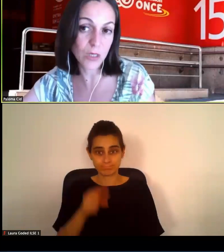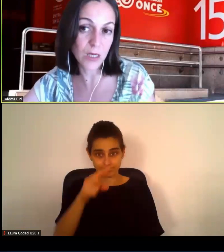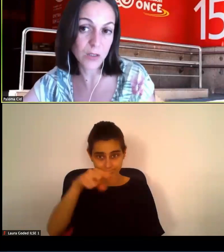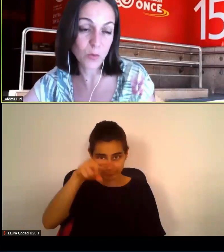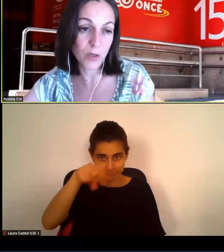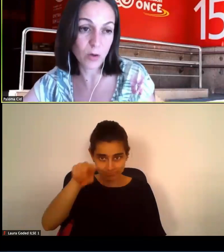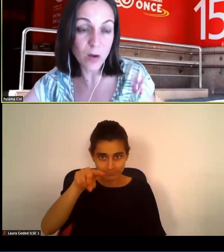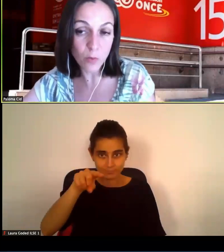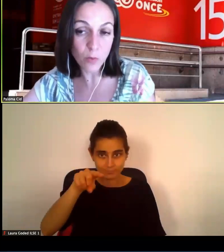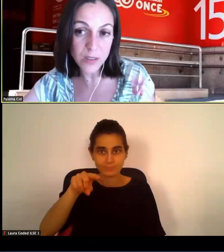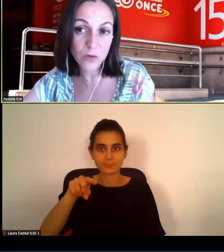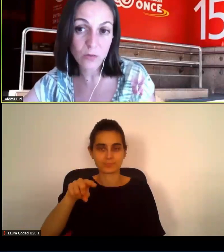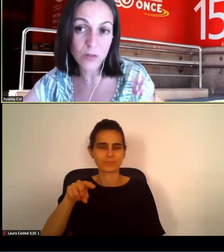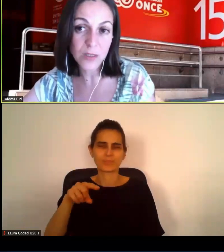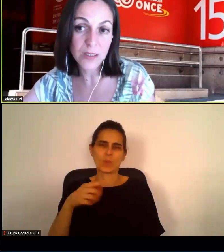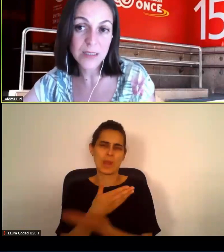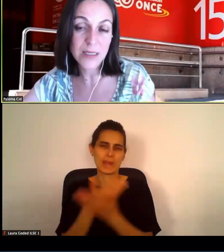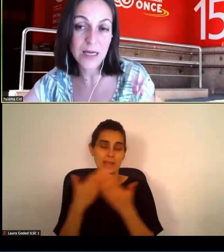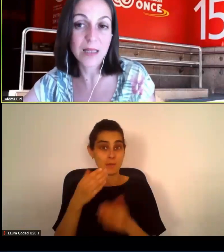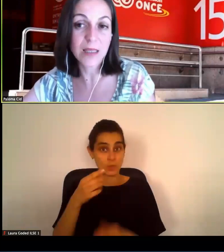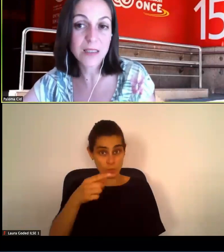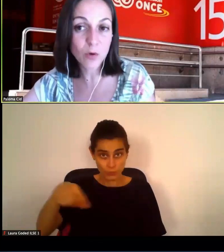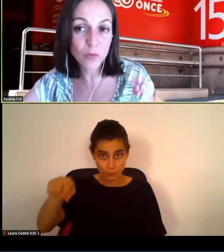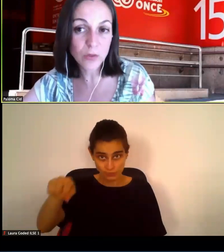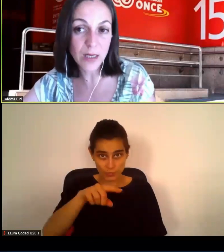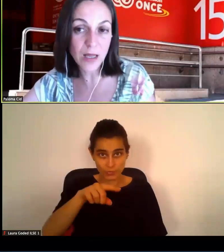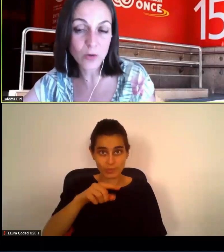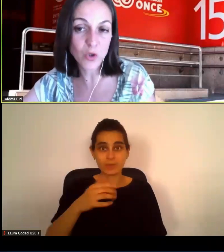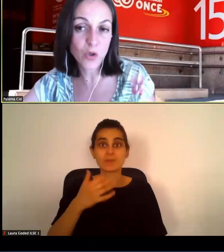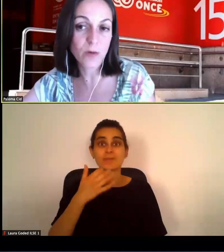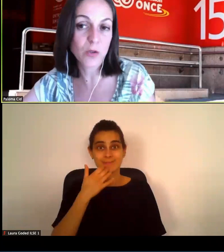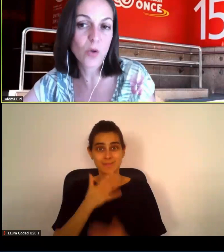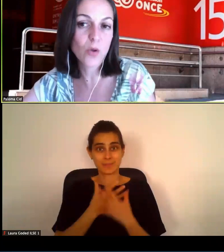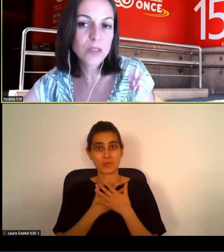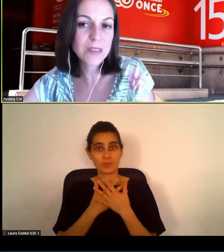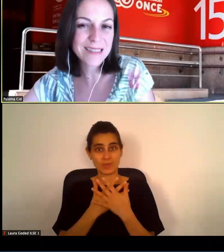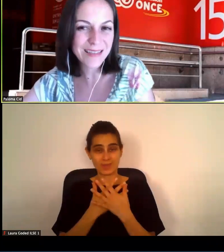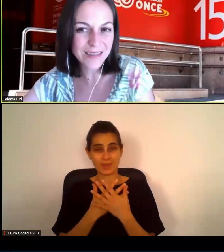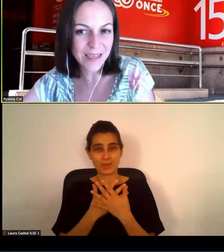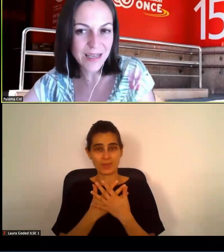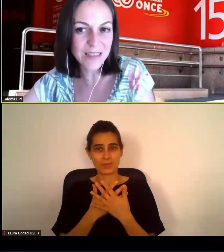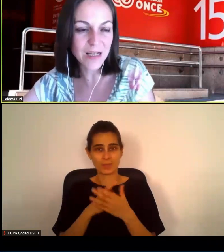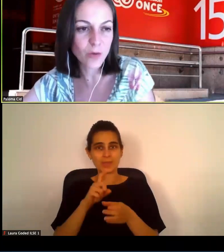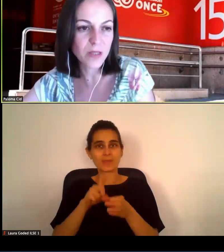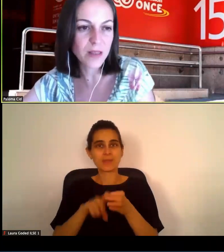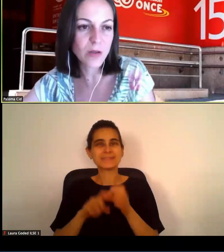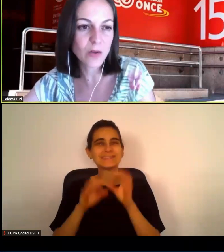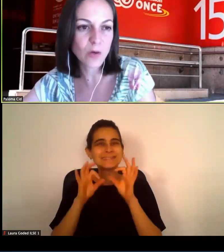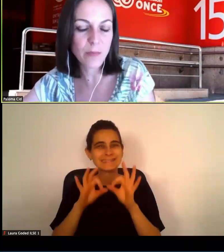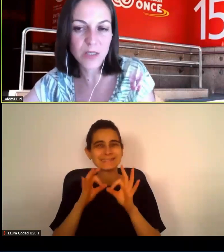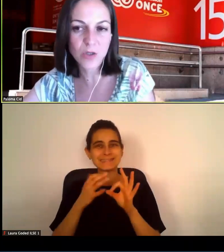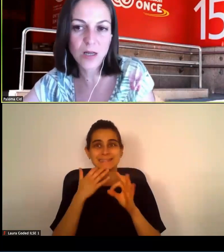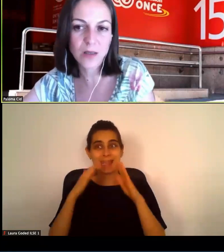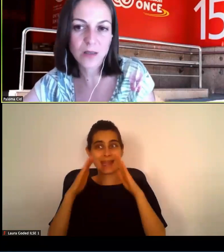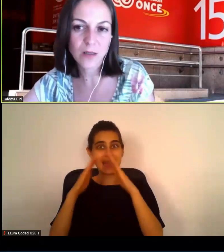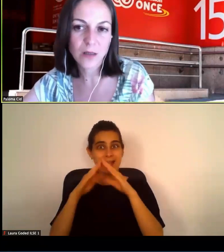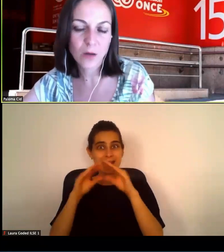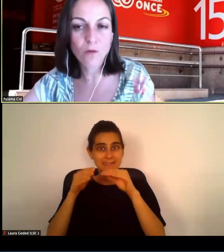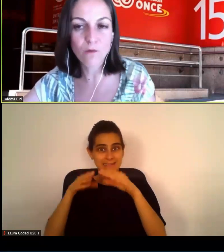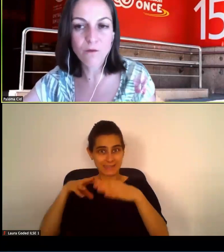los casos, pero en el vuestro, si ejercéis el voluntariado, sobre todo si entráis en el domicilio de una